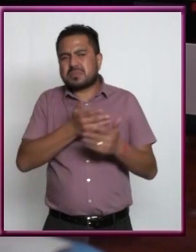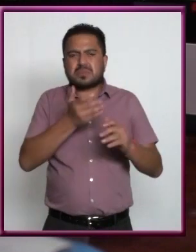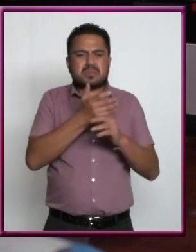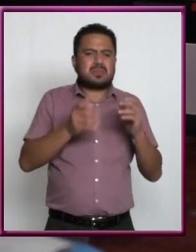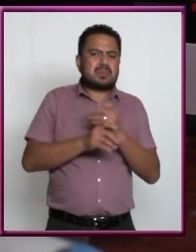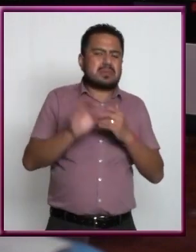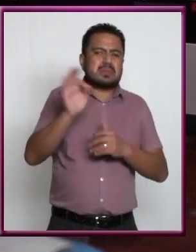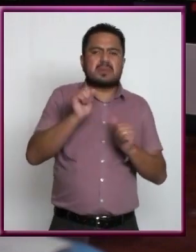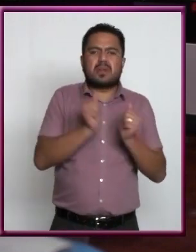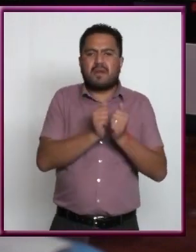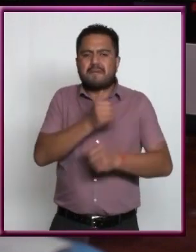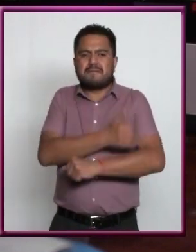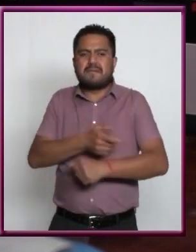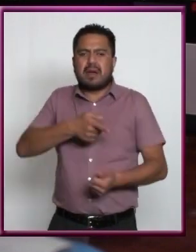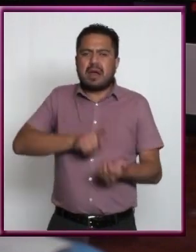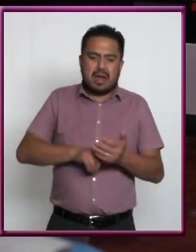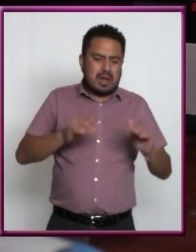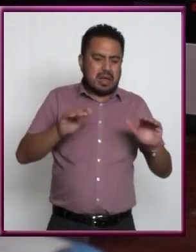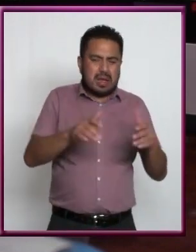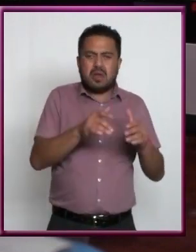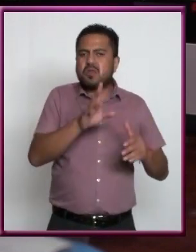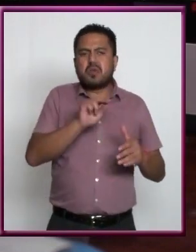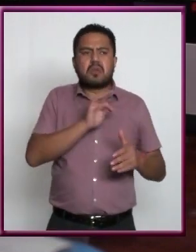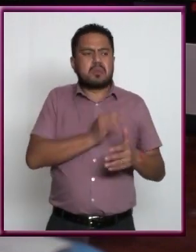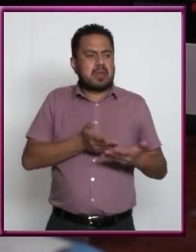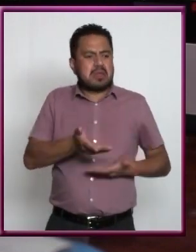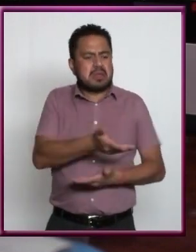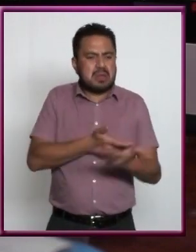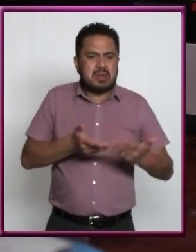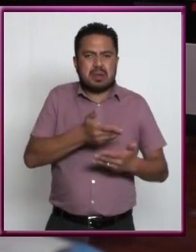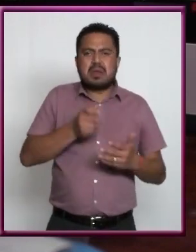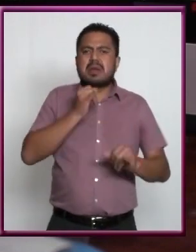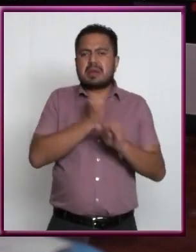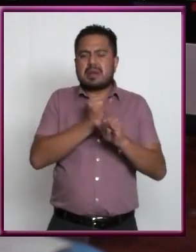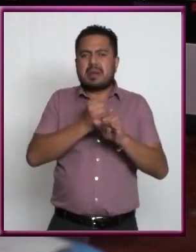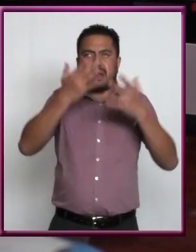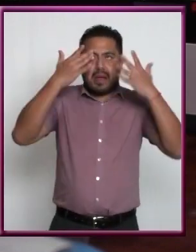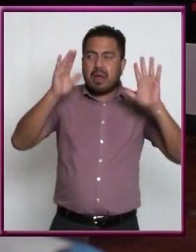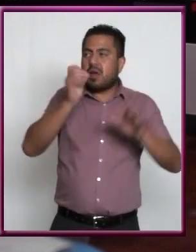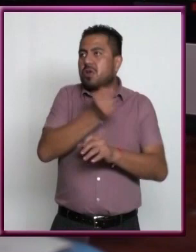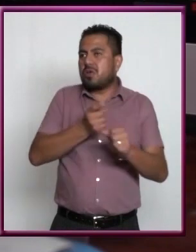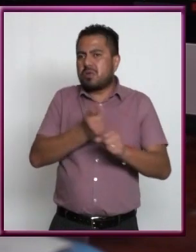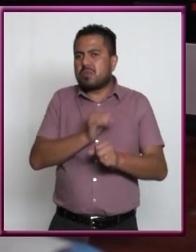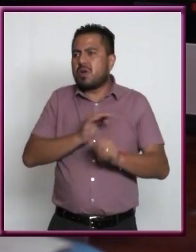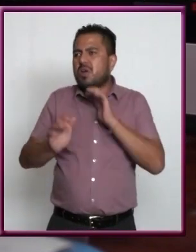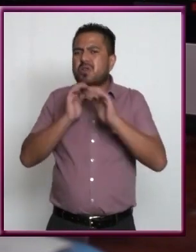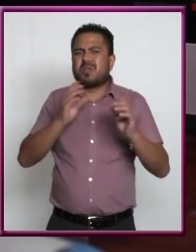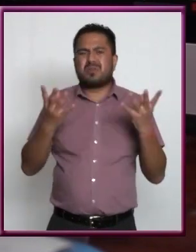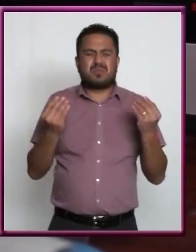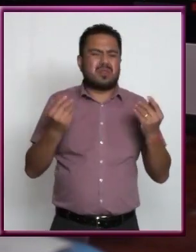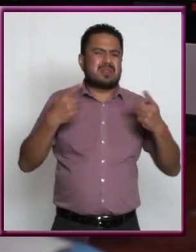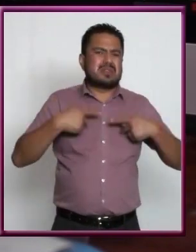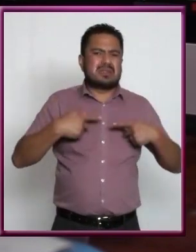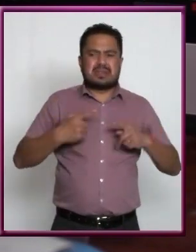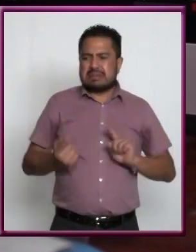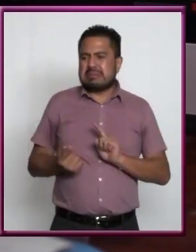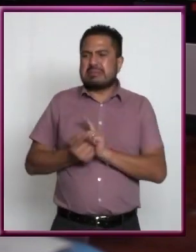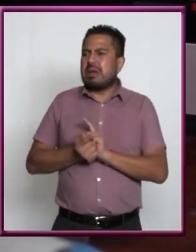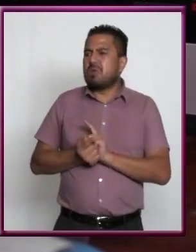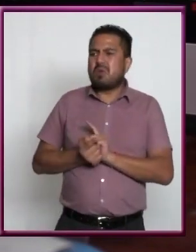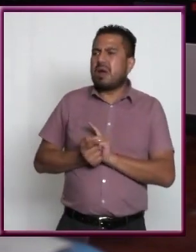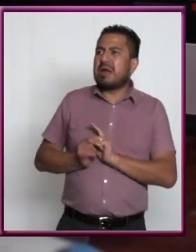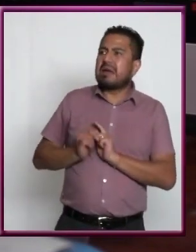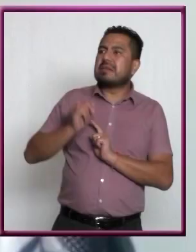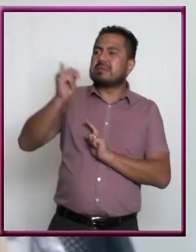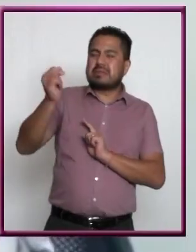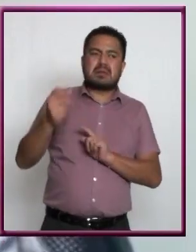cosas que a lo mejor con su familia dentro de casa no pueden compartir. Y la red también te abre una posibilidad de comunicación con mucha gente que no está cerca. Y en estos